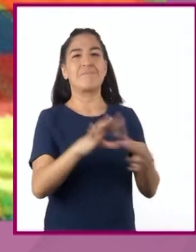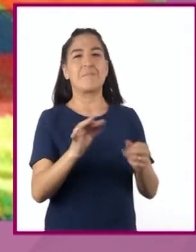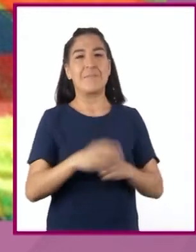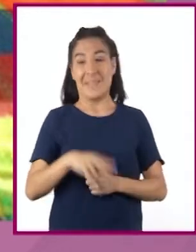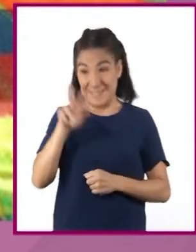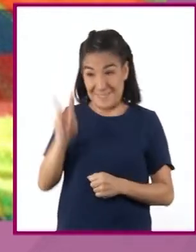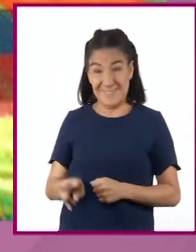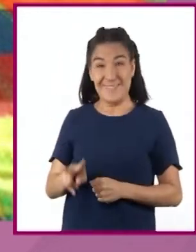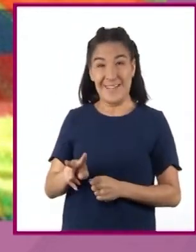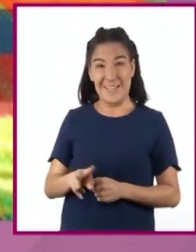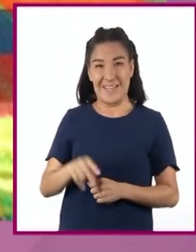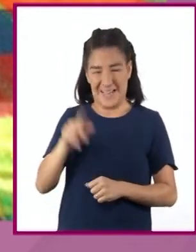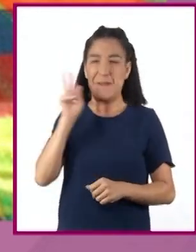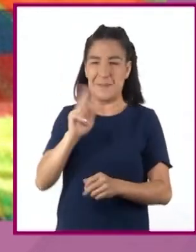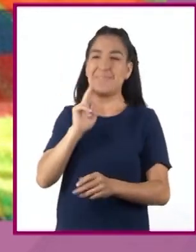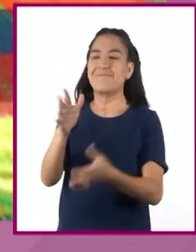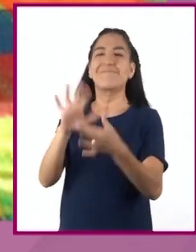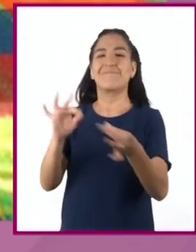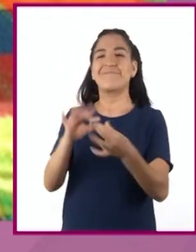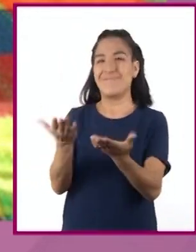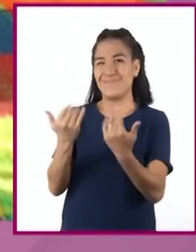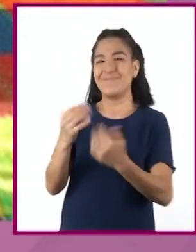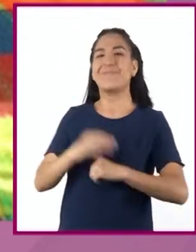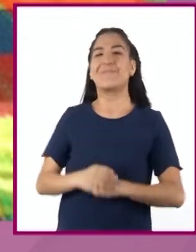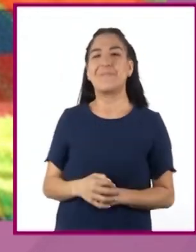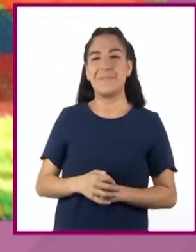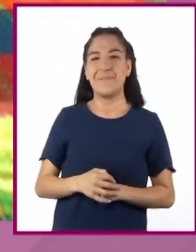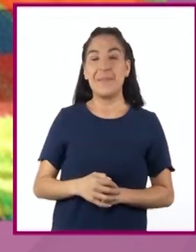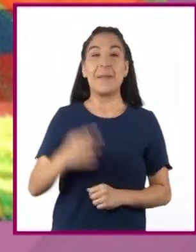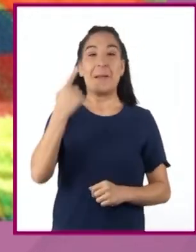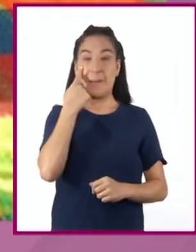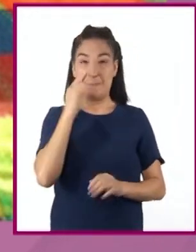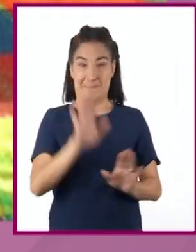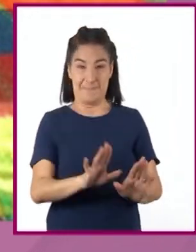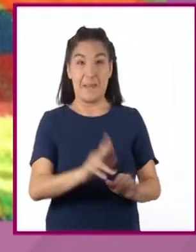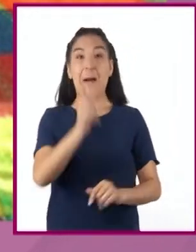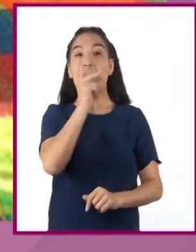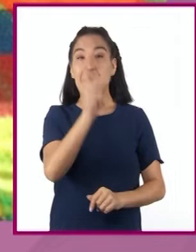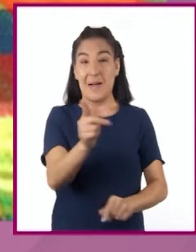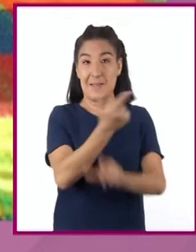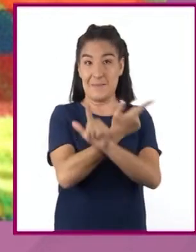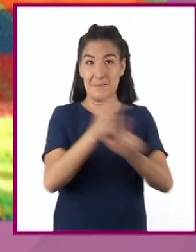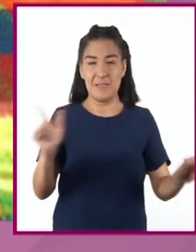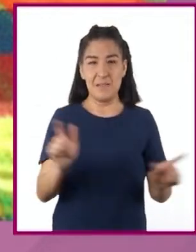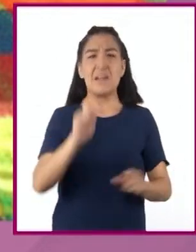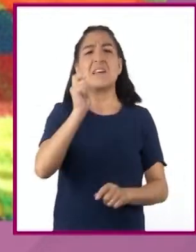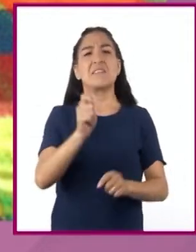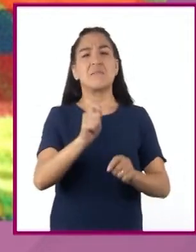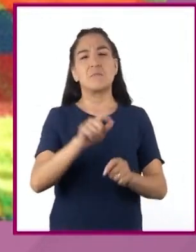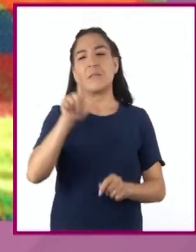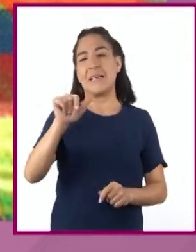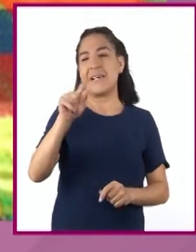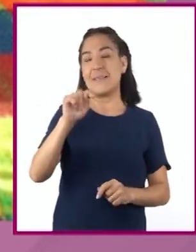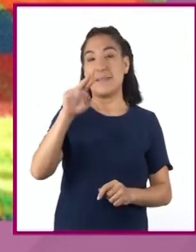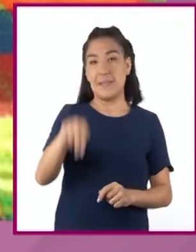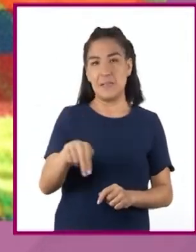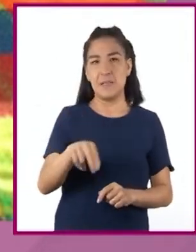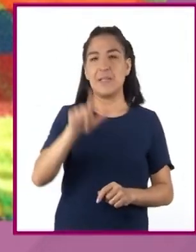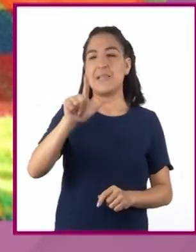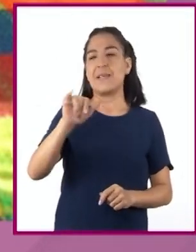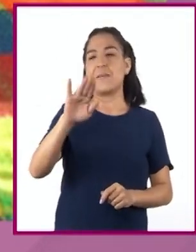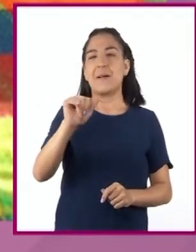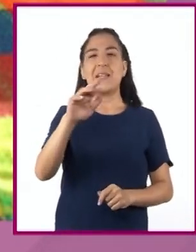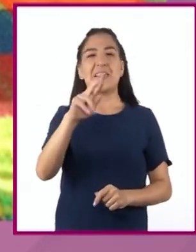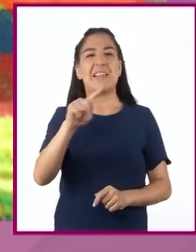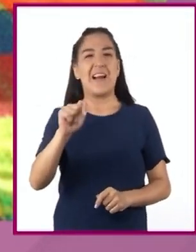verdad? Te escucho, Luisito. Mira, la palabra libertad se deriva del latín libertas,